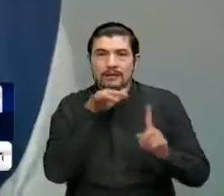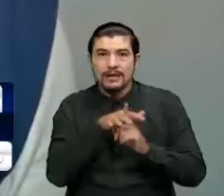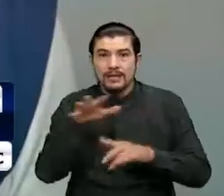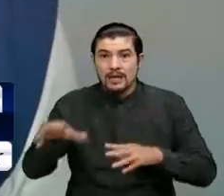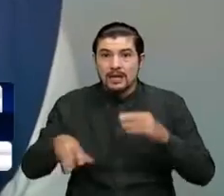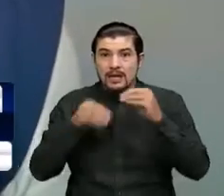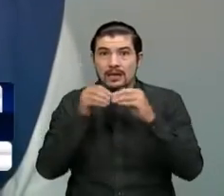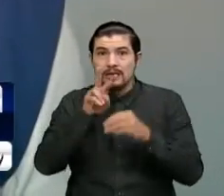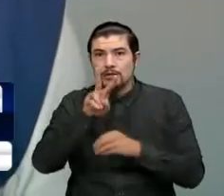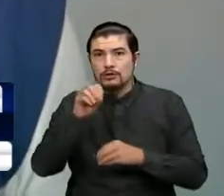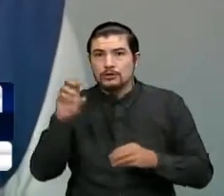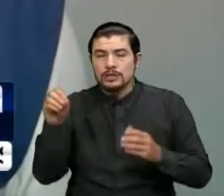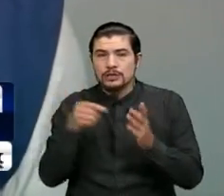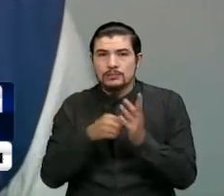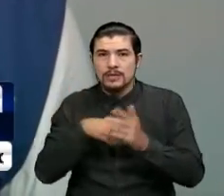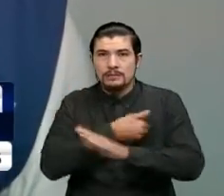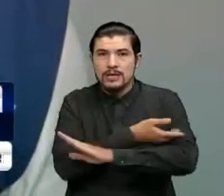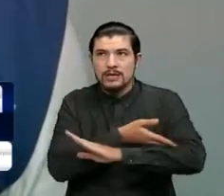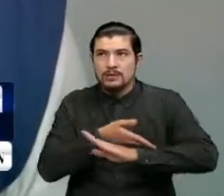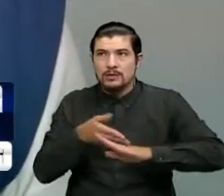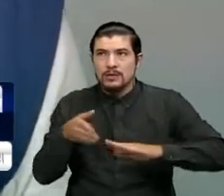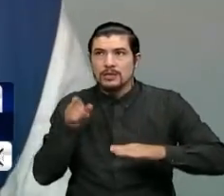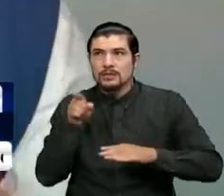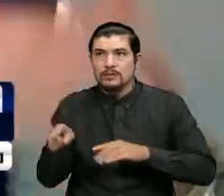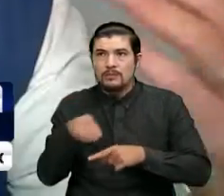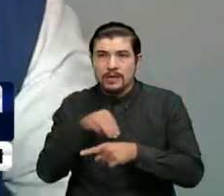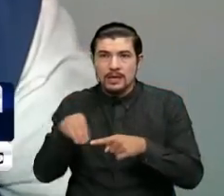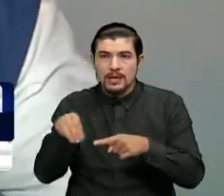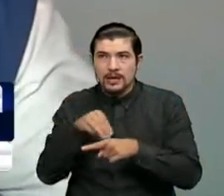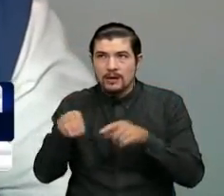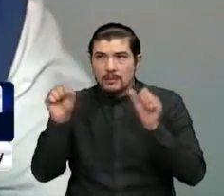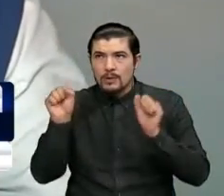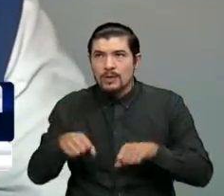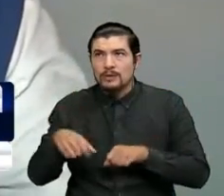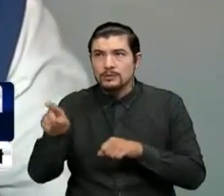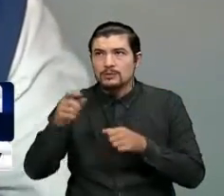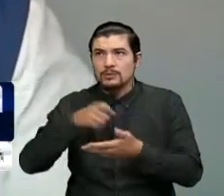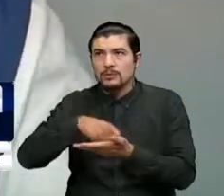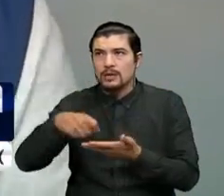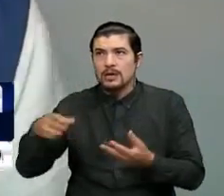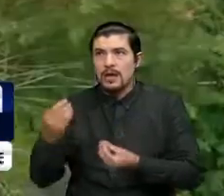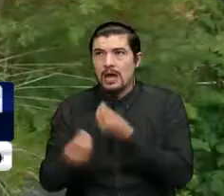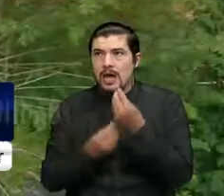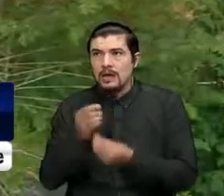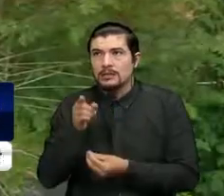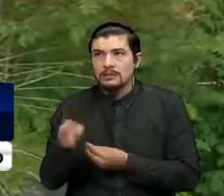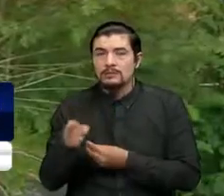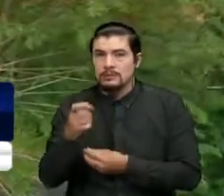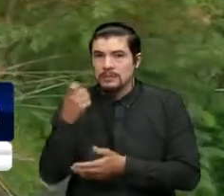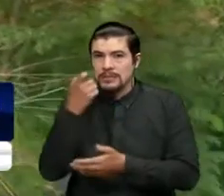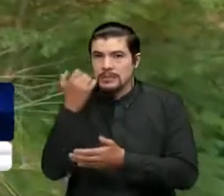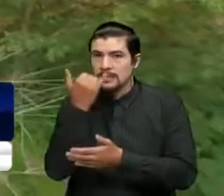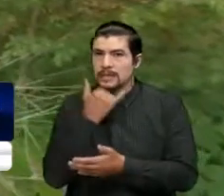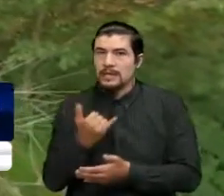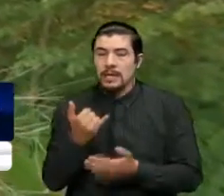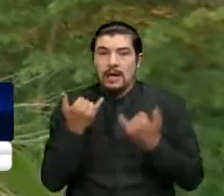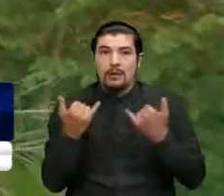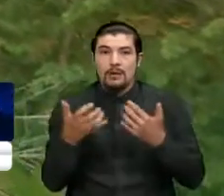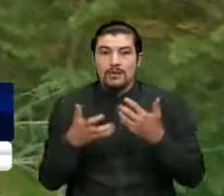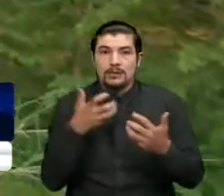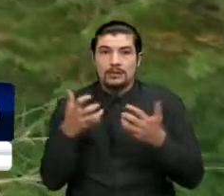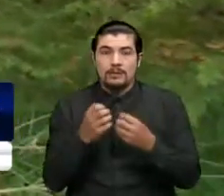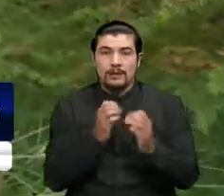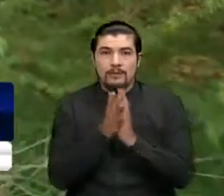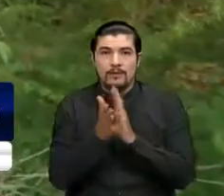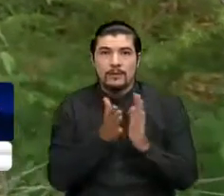multimillonaria de cerca de 200 mil millones de pesos a metro línea para el contratista que hizo eso de una manera indebida pues nosotros sistema informativo está a